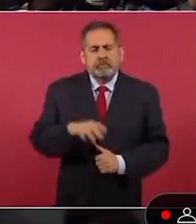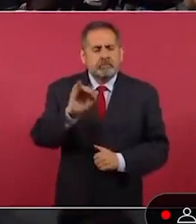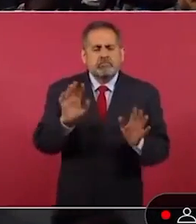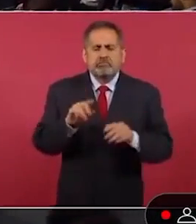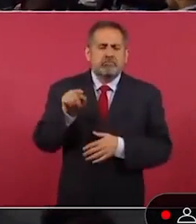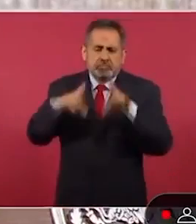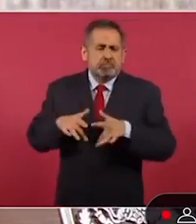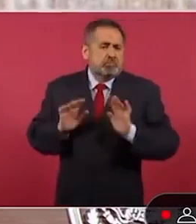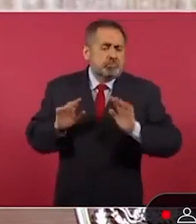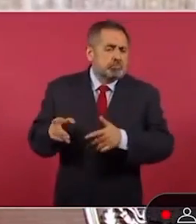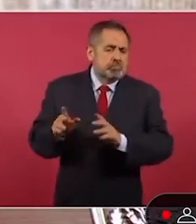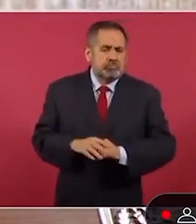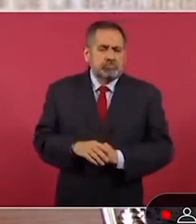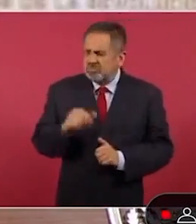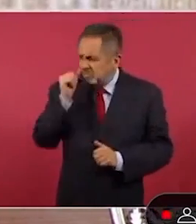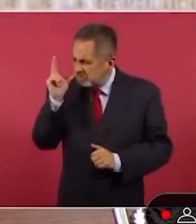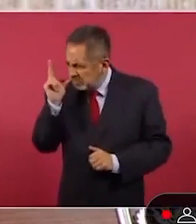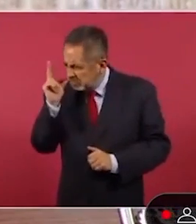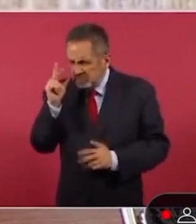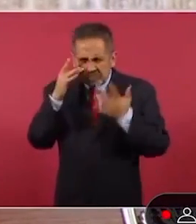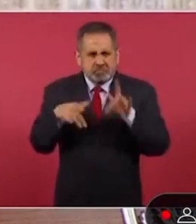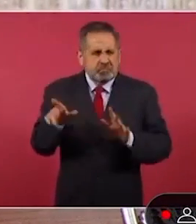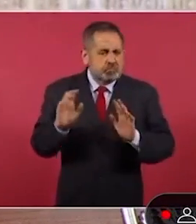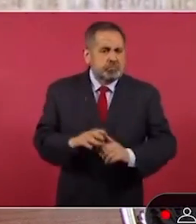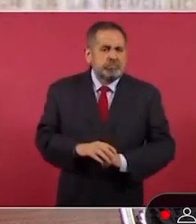Renunció ayer o antier